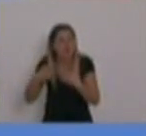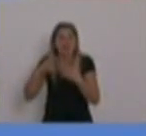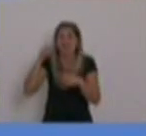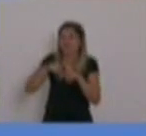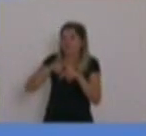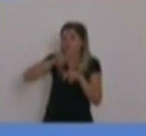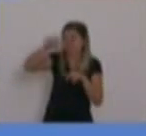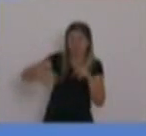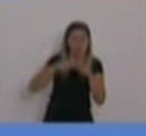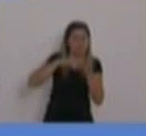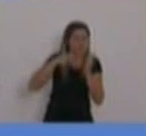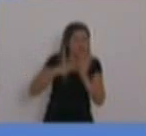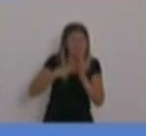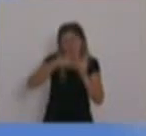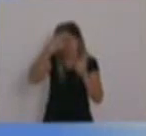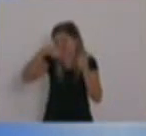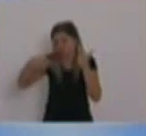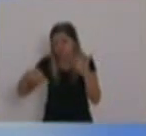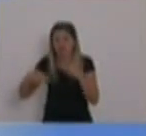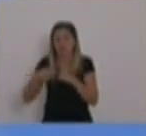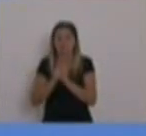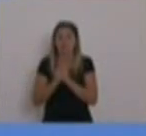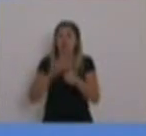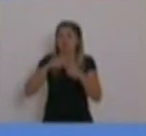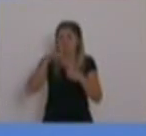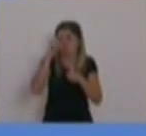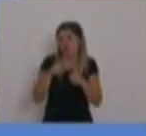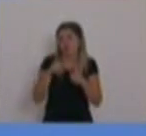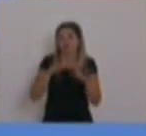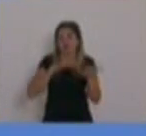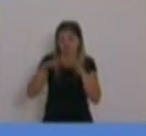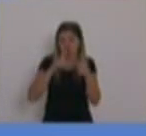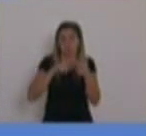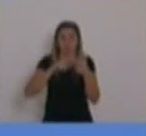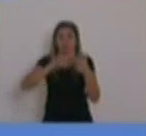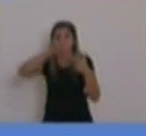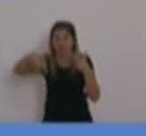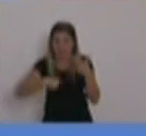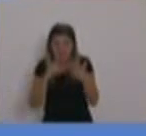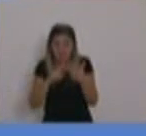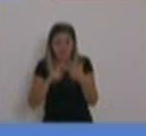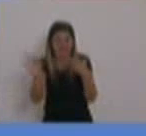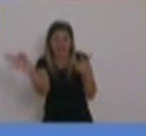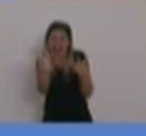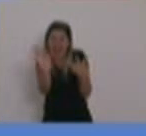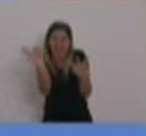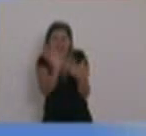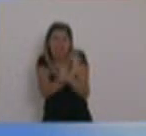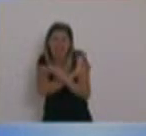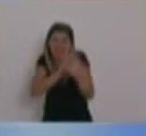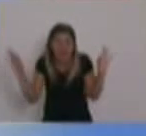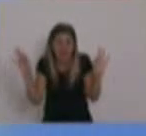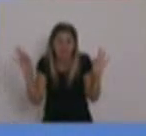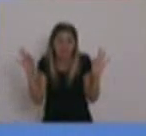el préstamo anterior lo que estaban pactados eran 18.000 millones de dólares a pagar en 2022 y 19.000 millones de dólares a pagar